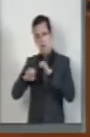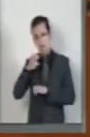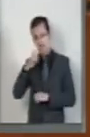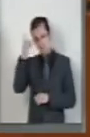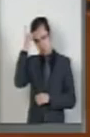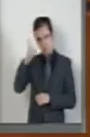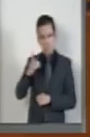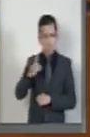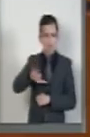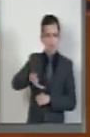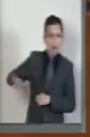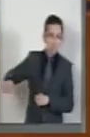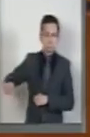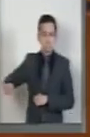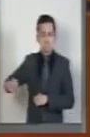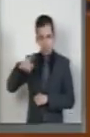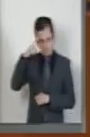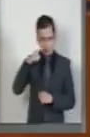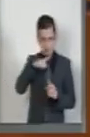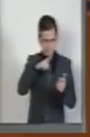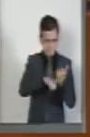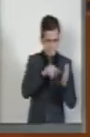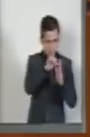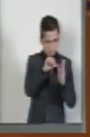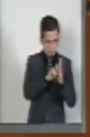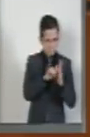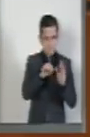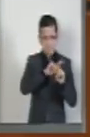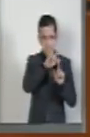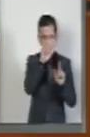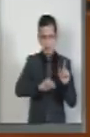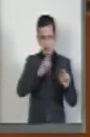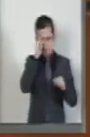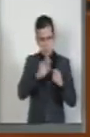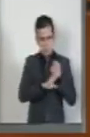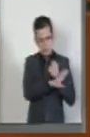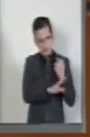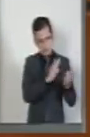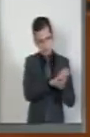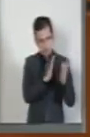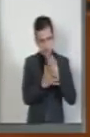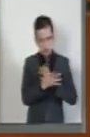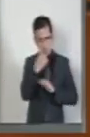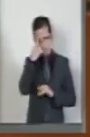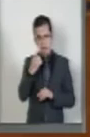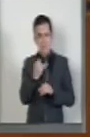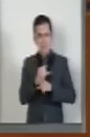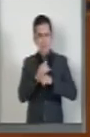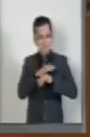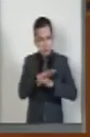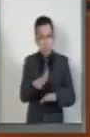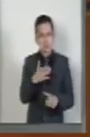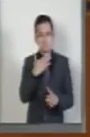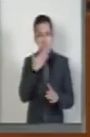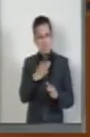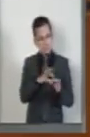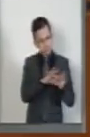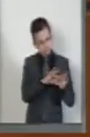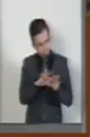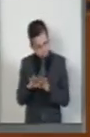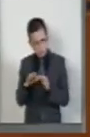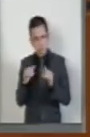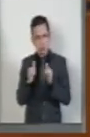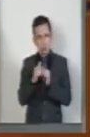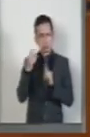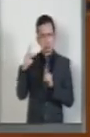un sistema nacional anticorrupción que cruce información, que pueda darle seguimiento a la evolución de